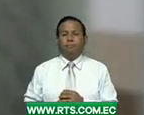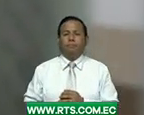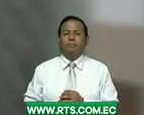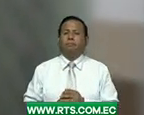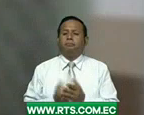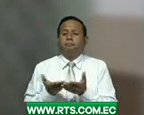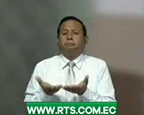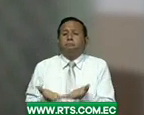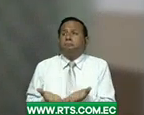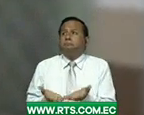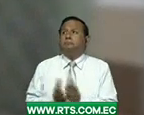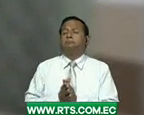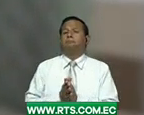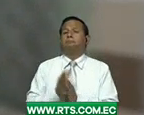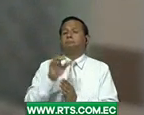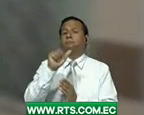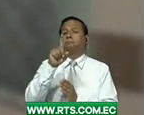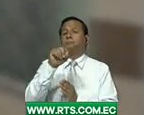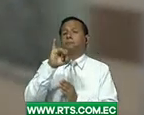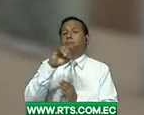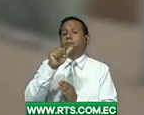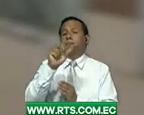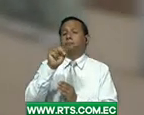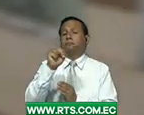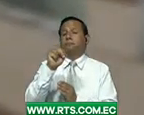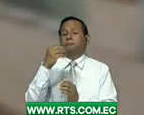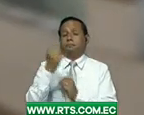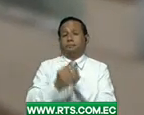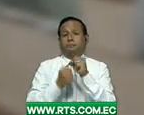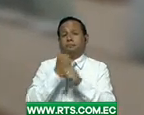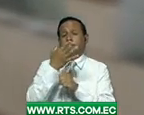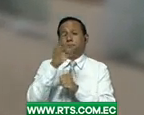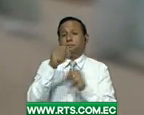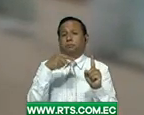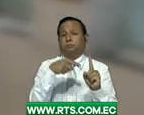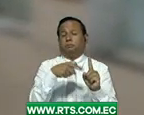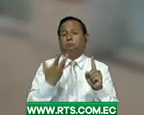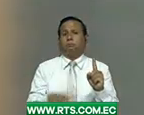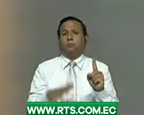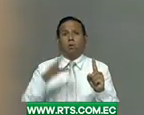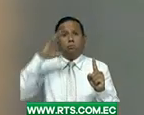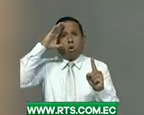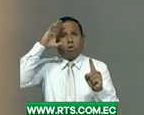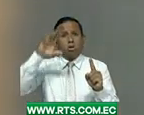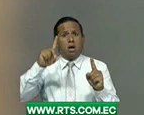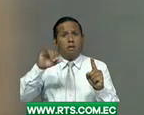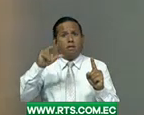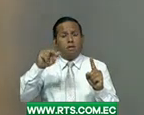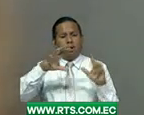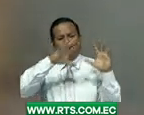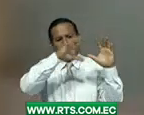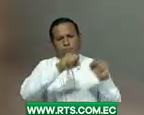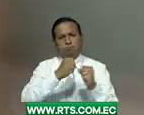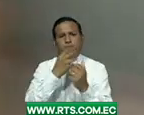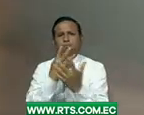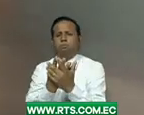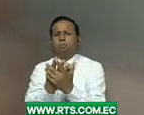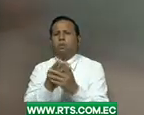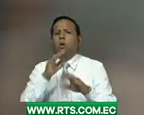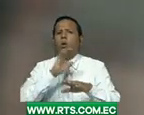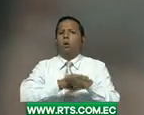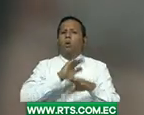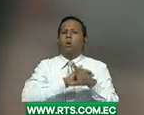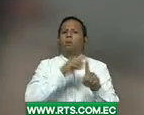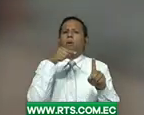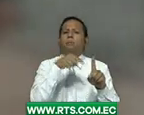Ella es Adriana A., de 19 años de edad. Fue aprehendida por la DINASEC. Sería la causante de la muerte de su propia